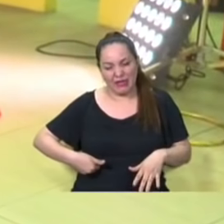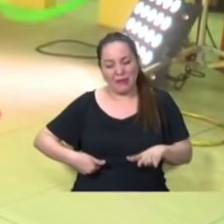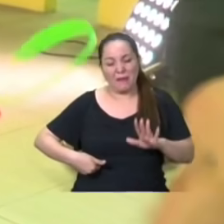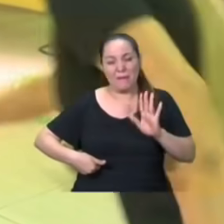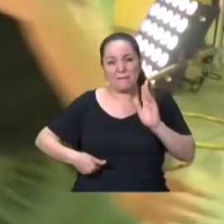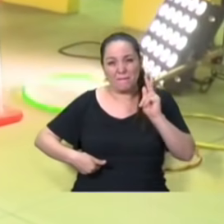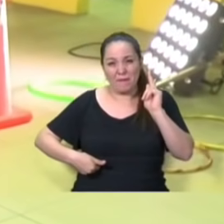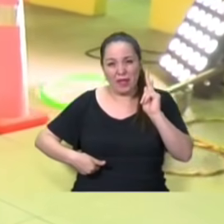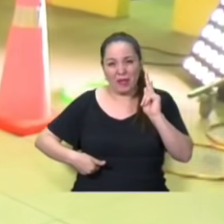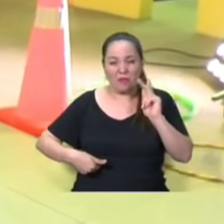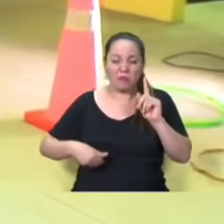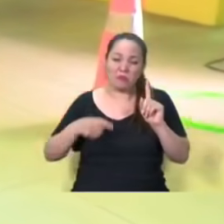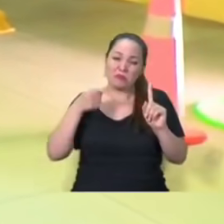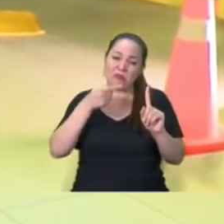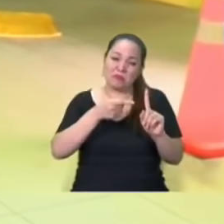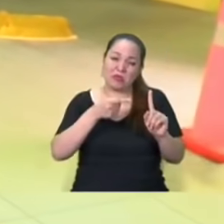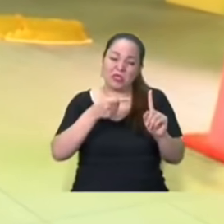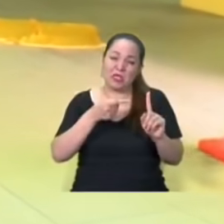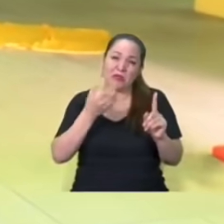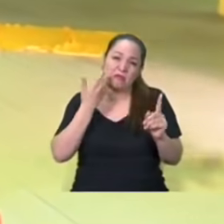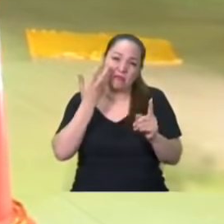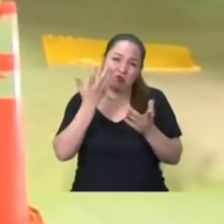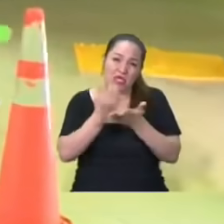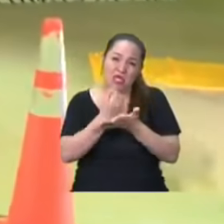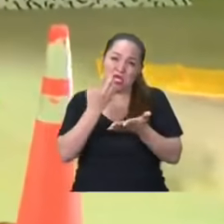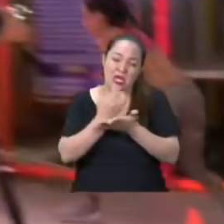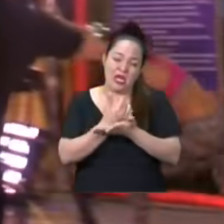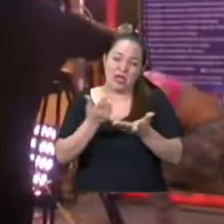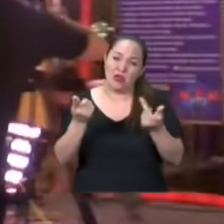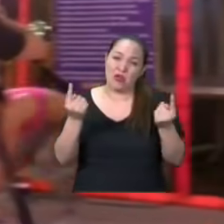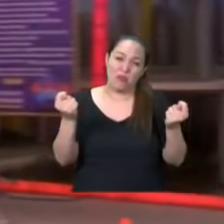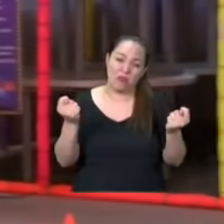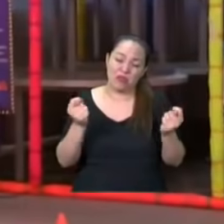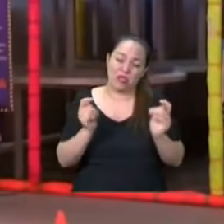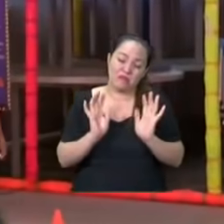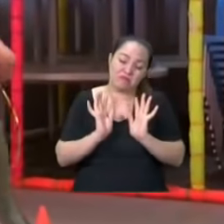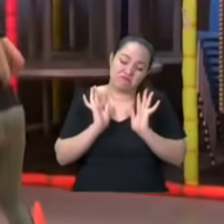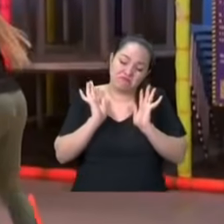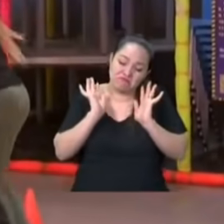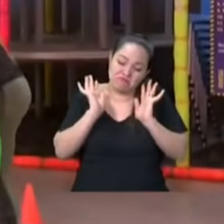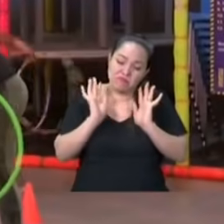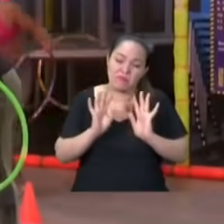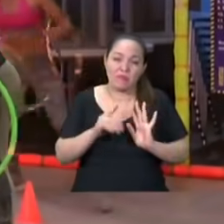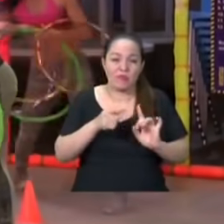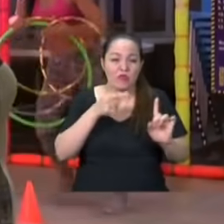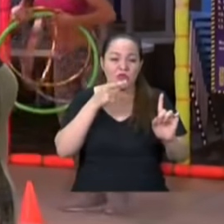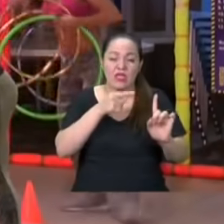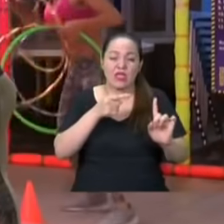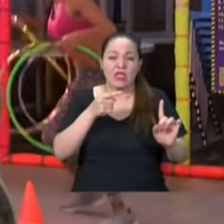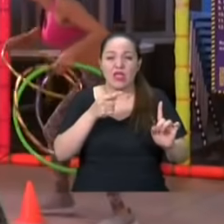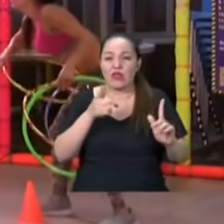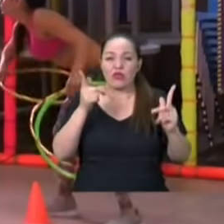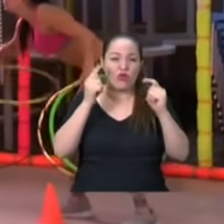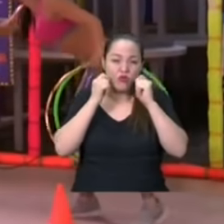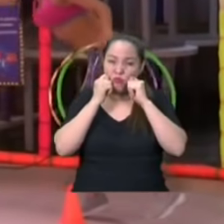ella quiere ganar y no le importa la condición en la que